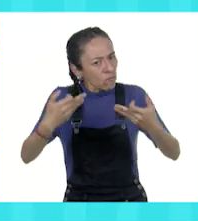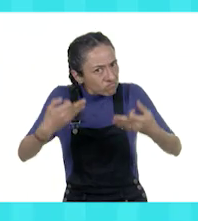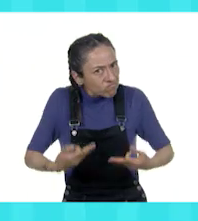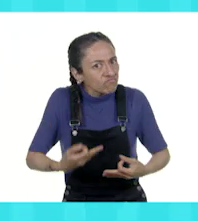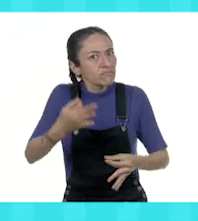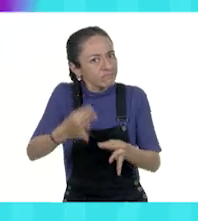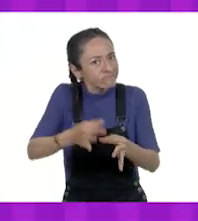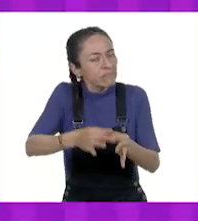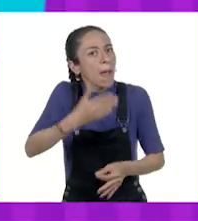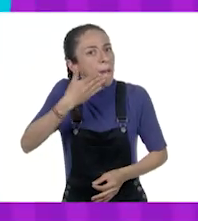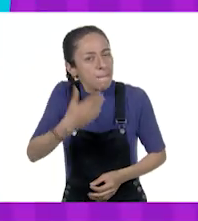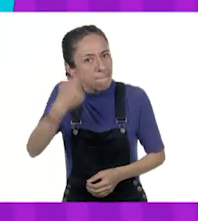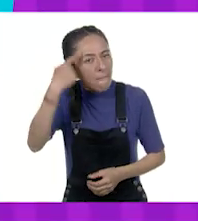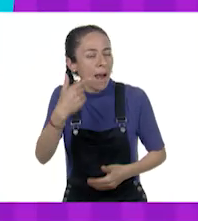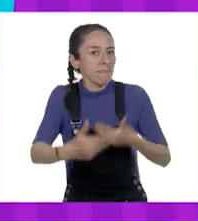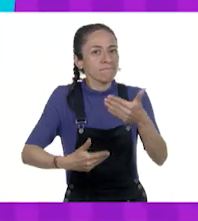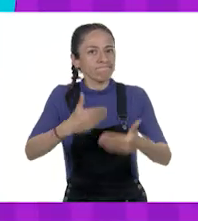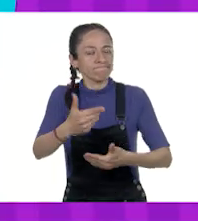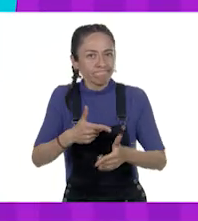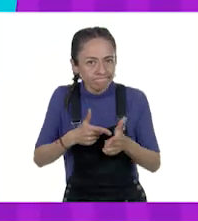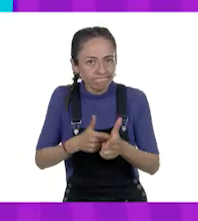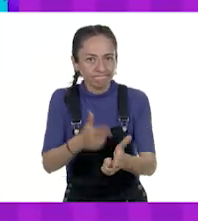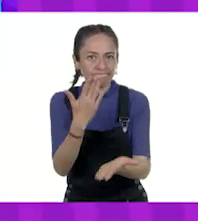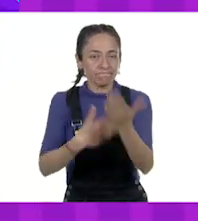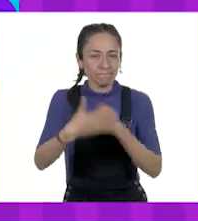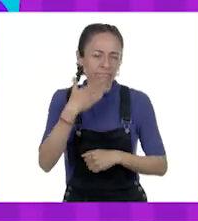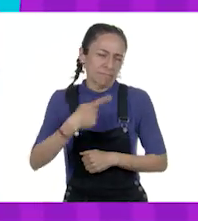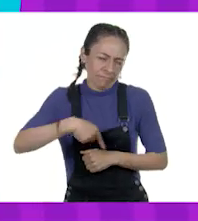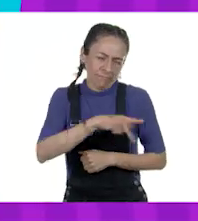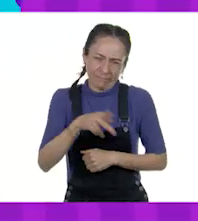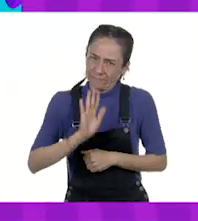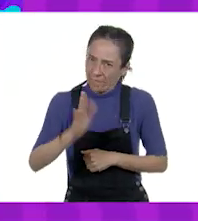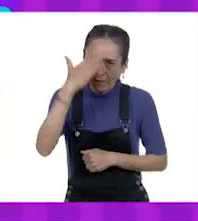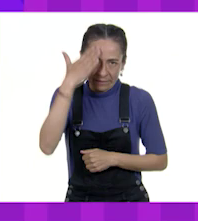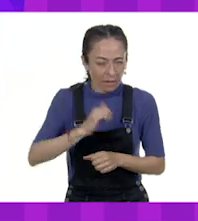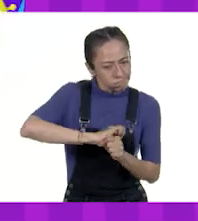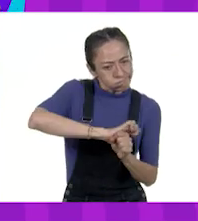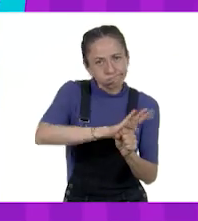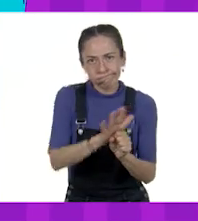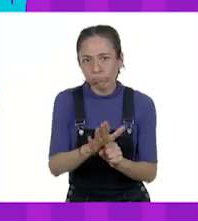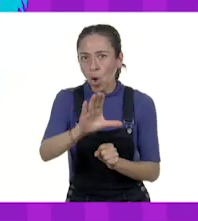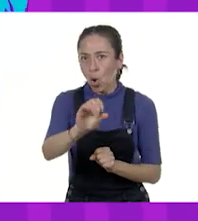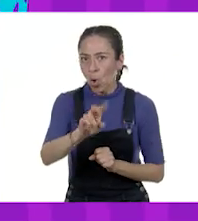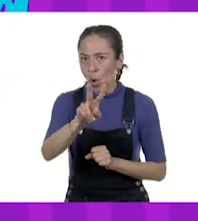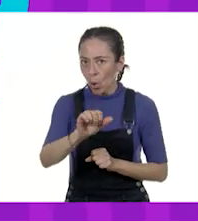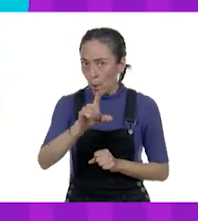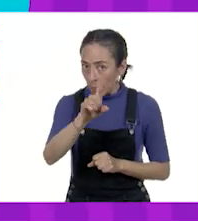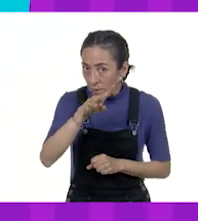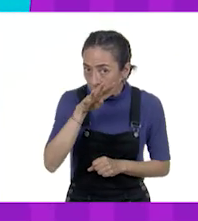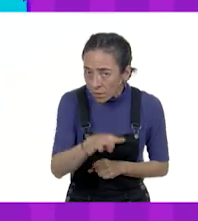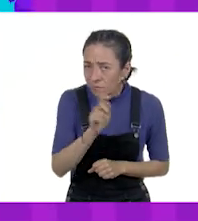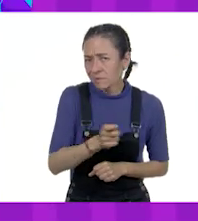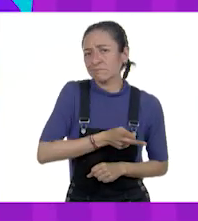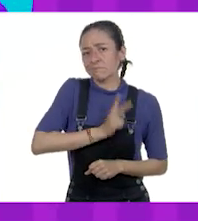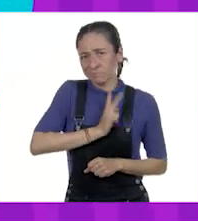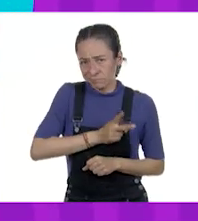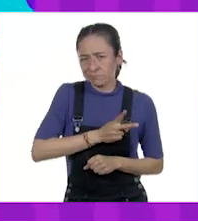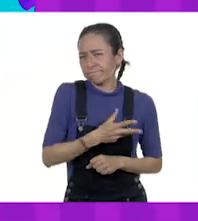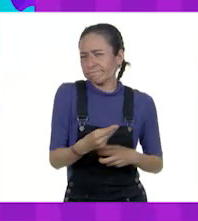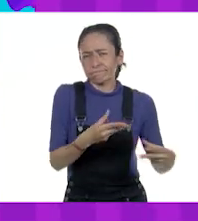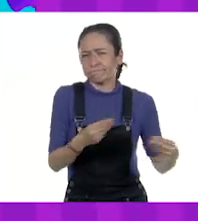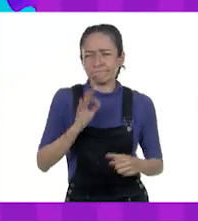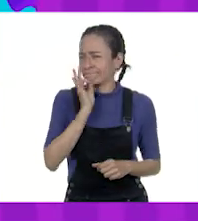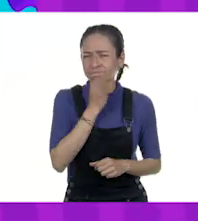adelante. Como todos sabemos, el COVID-19 es un virus que se contagia muy fácilmente entre las personas. Por eso hay que